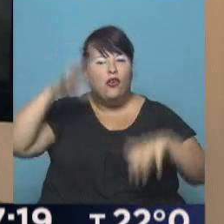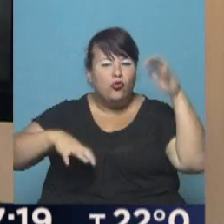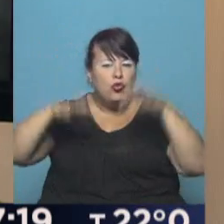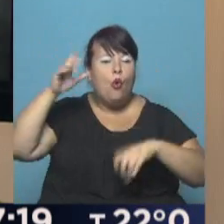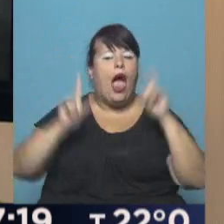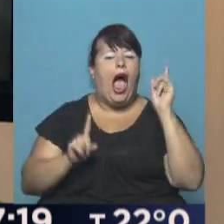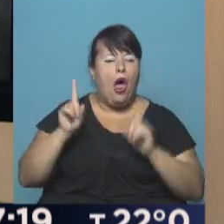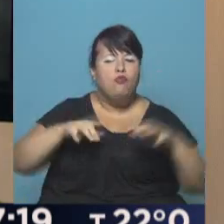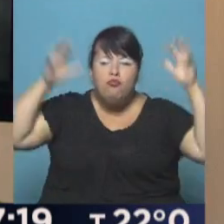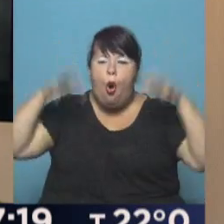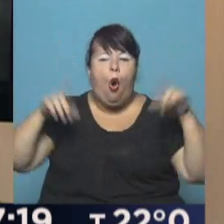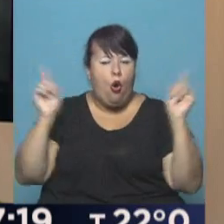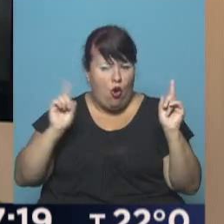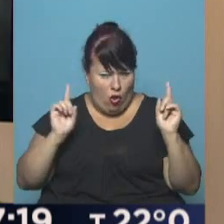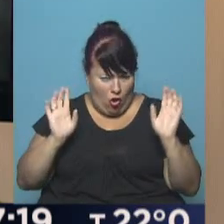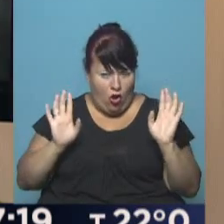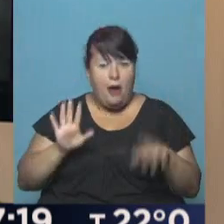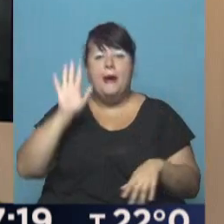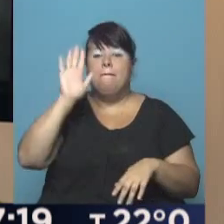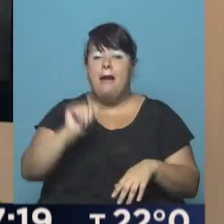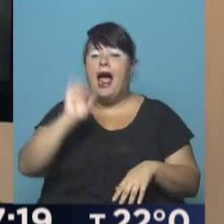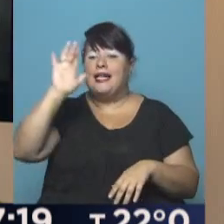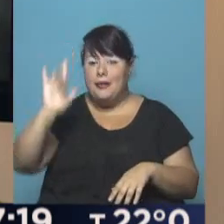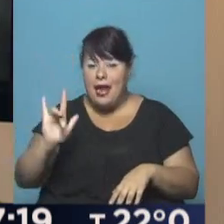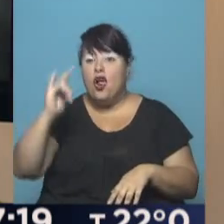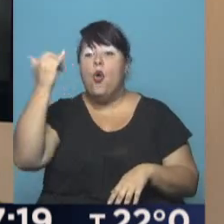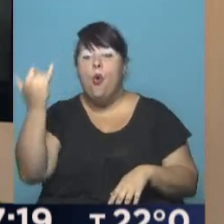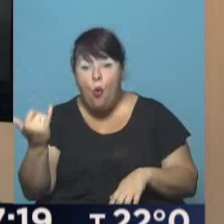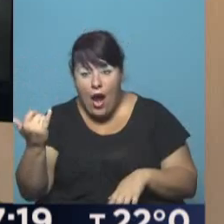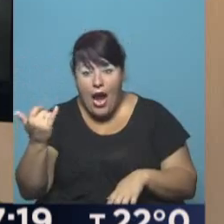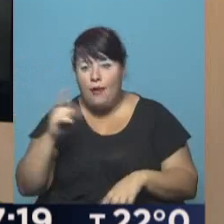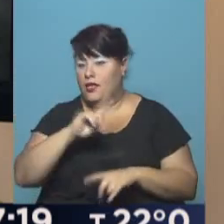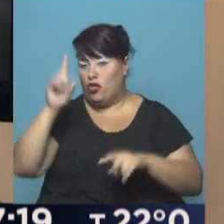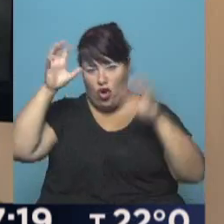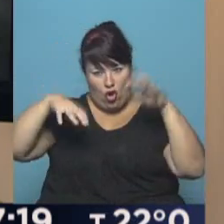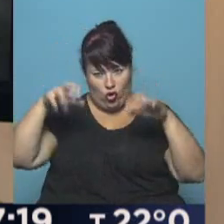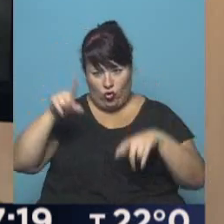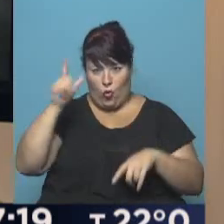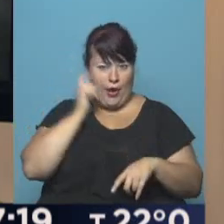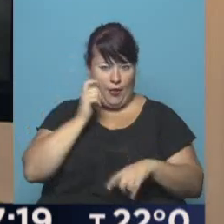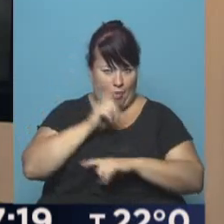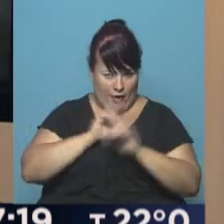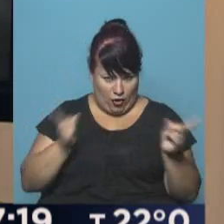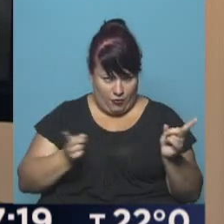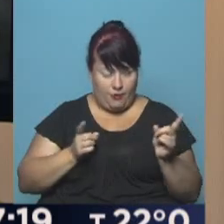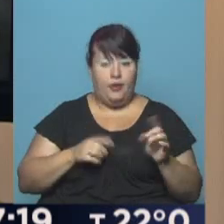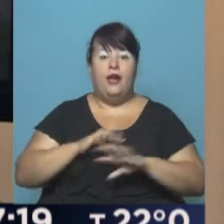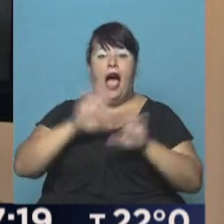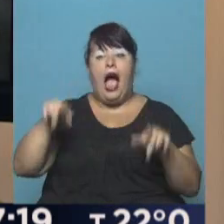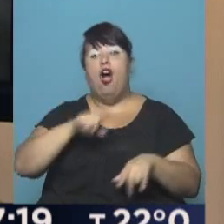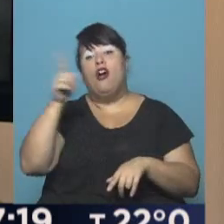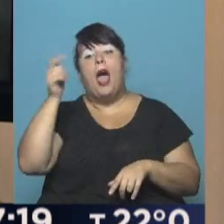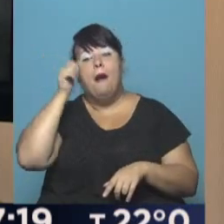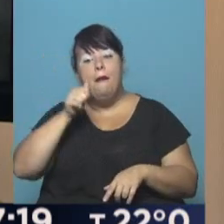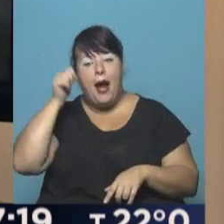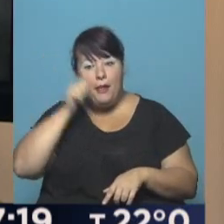alguna lluvia, no muchas. Martes, miércoles, jueves, no se esperan lluvias en Comodoro Rivadavia y ya nos fuimos a Mar